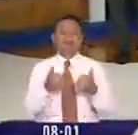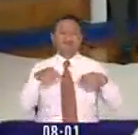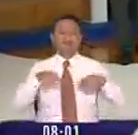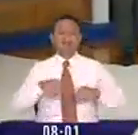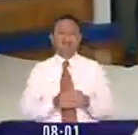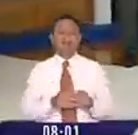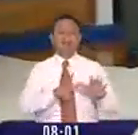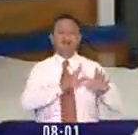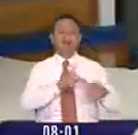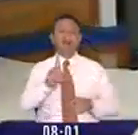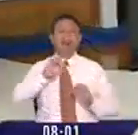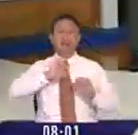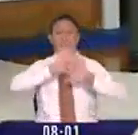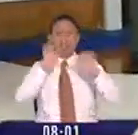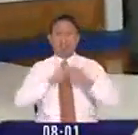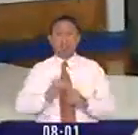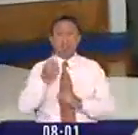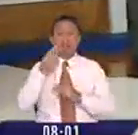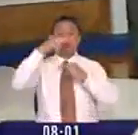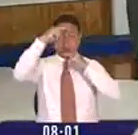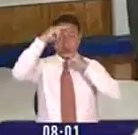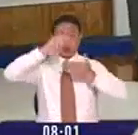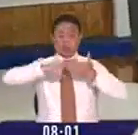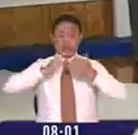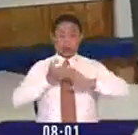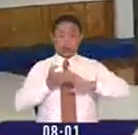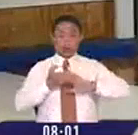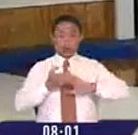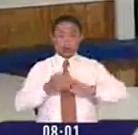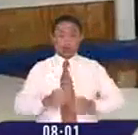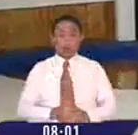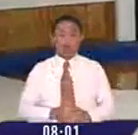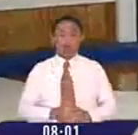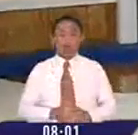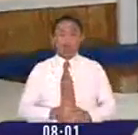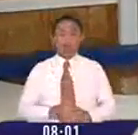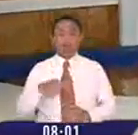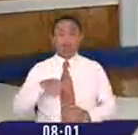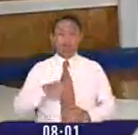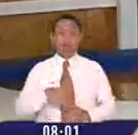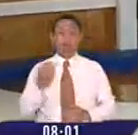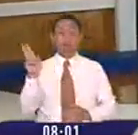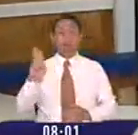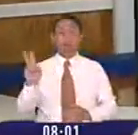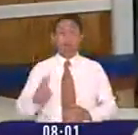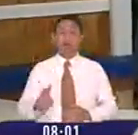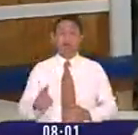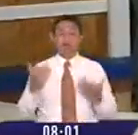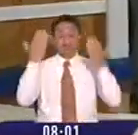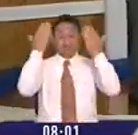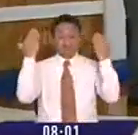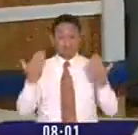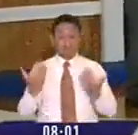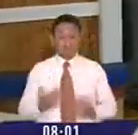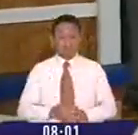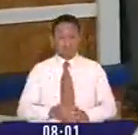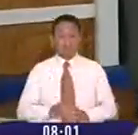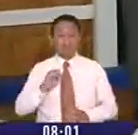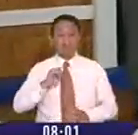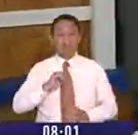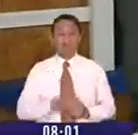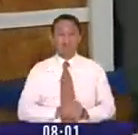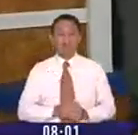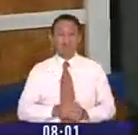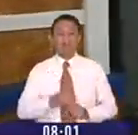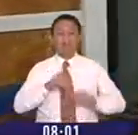Estamos en las 8:01 en la mañana. Llega el primer noticiero de la comunidad. Día viernes, María Mercedes. Día viernes,